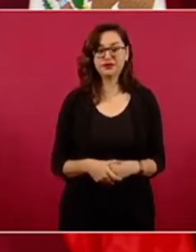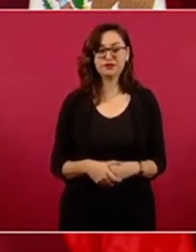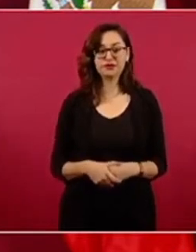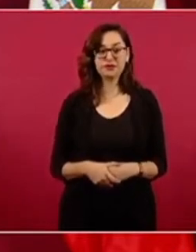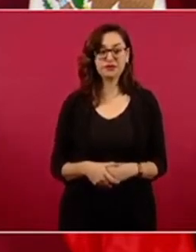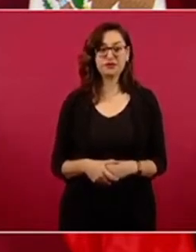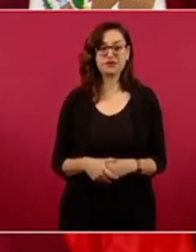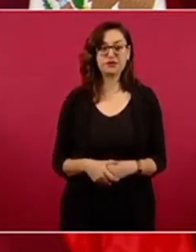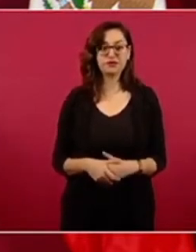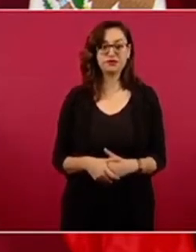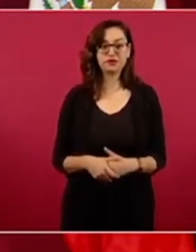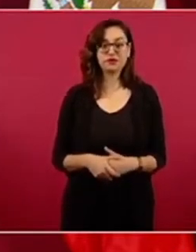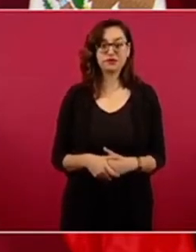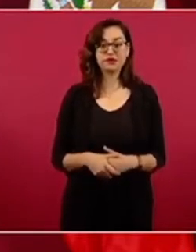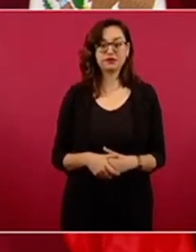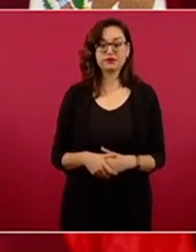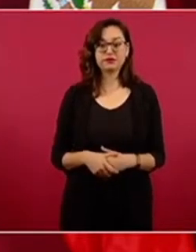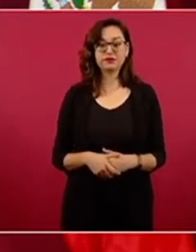enfrentamos